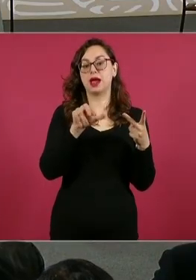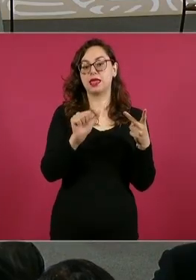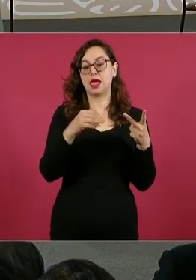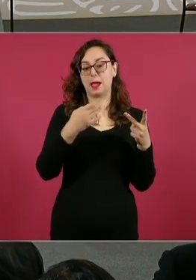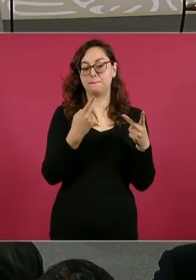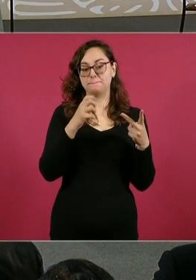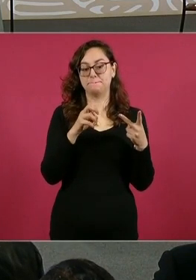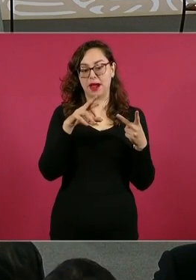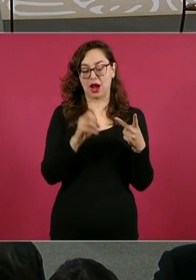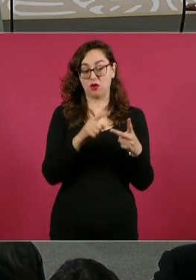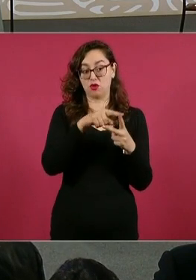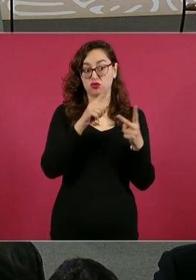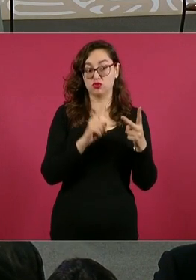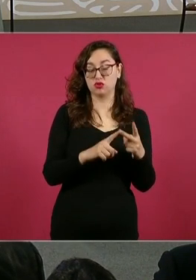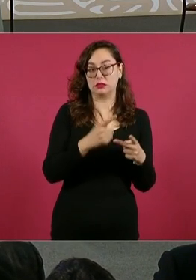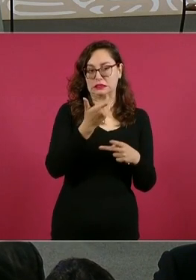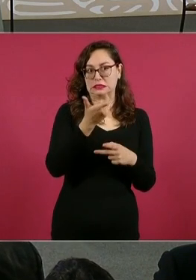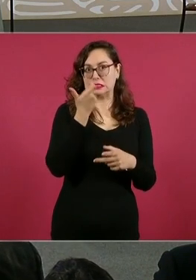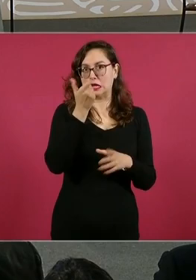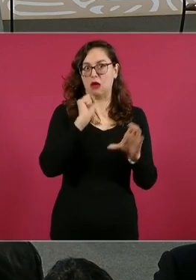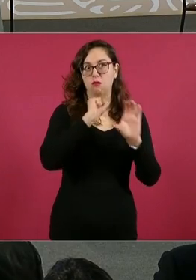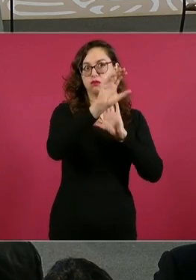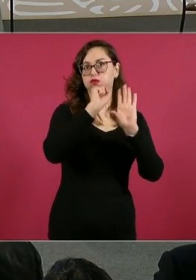Pérez por 31